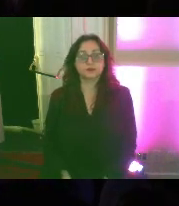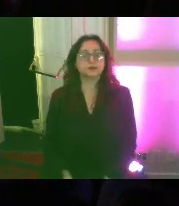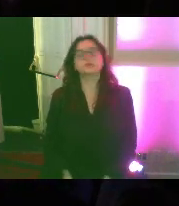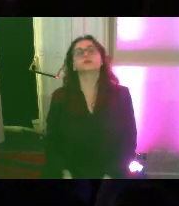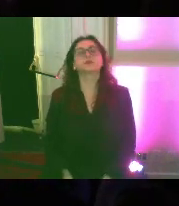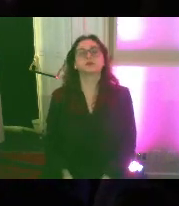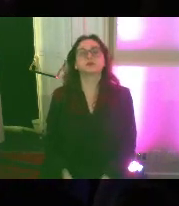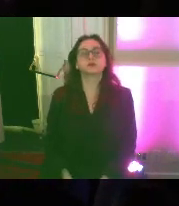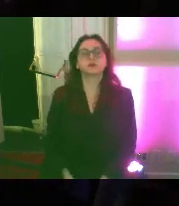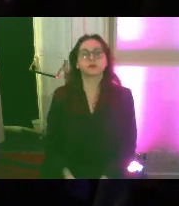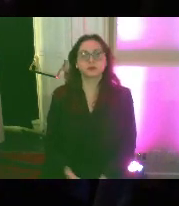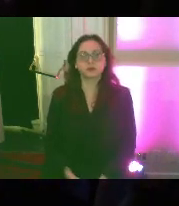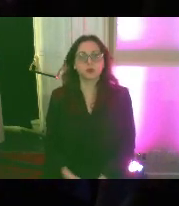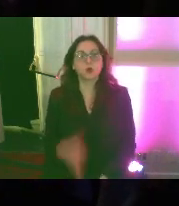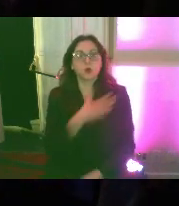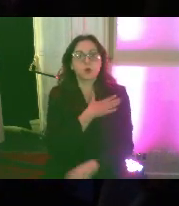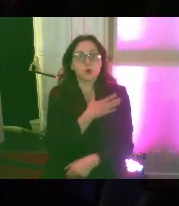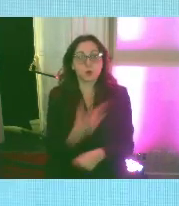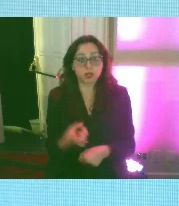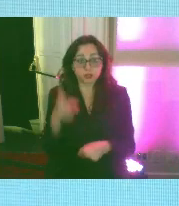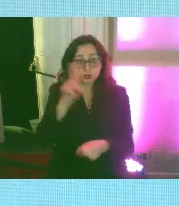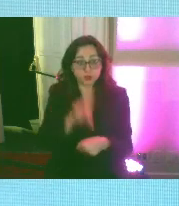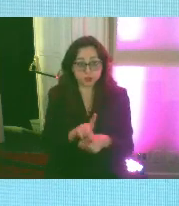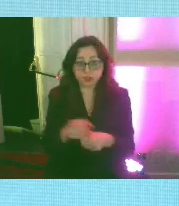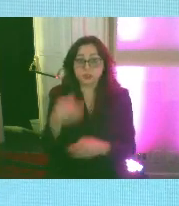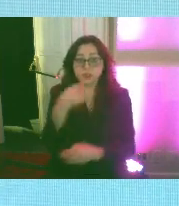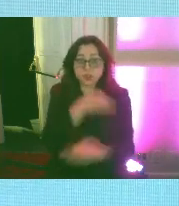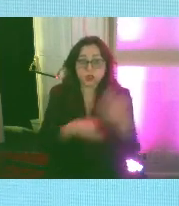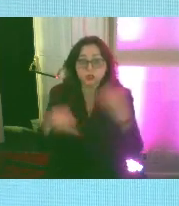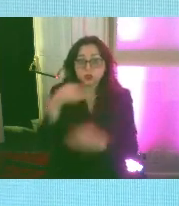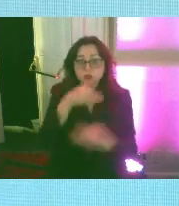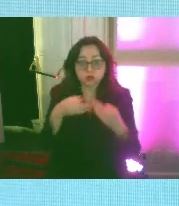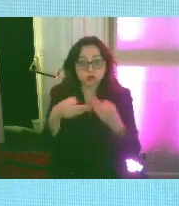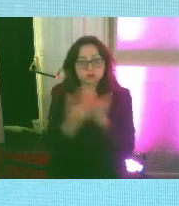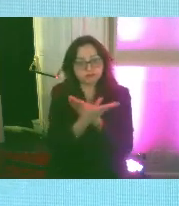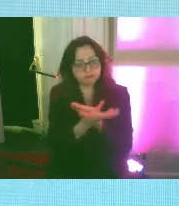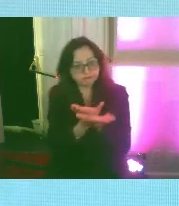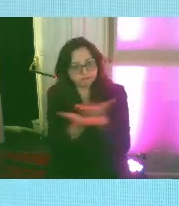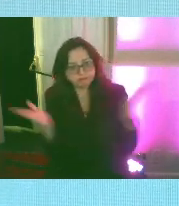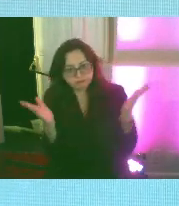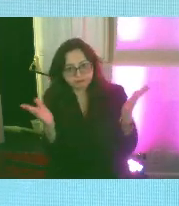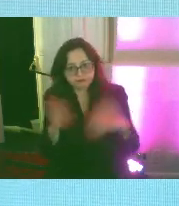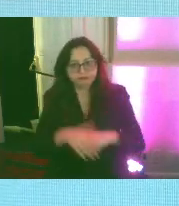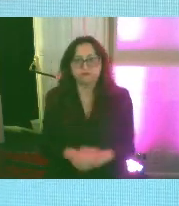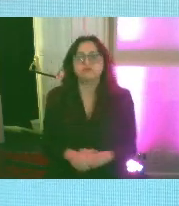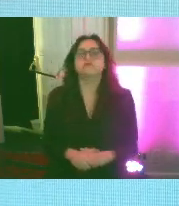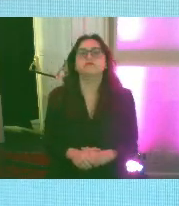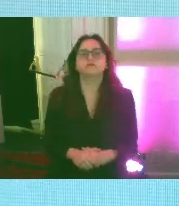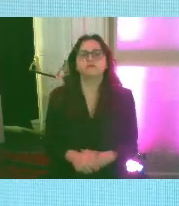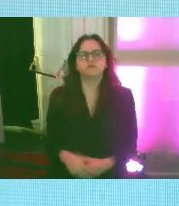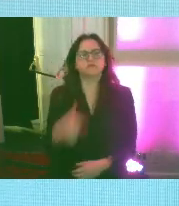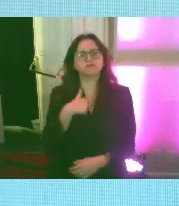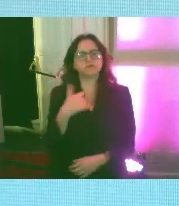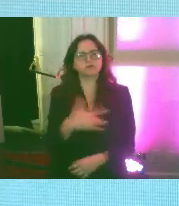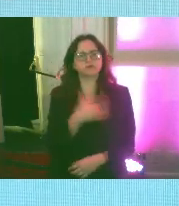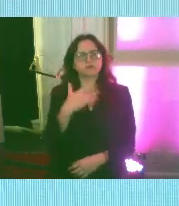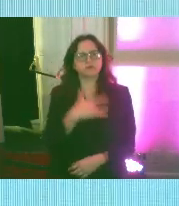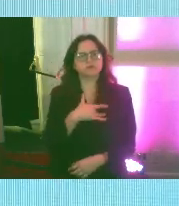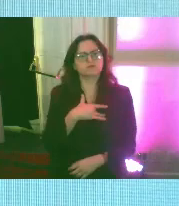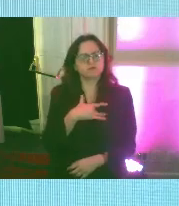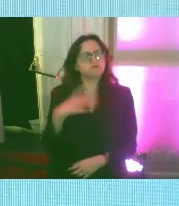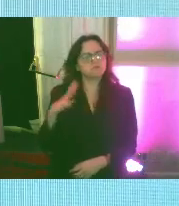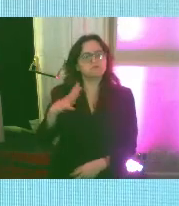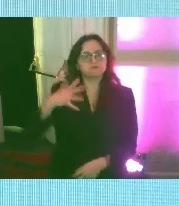Pues primero que nada, muy buenos días a todas, a todes, a todos. Es para mí un gran honor platicar hoy